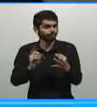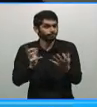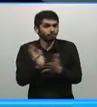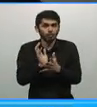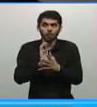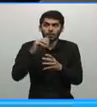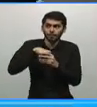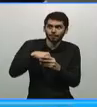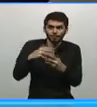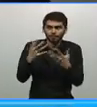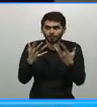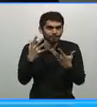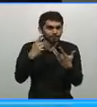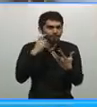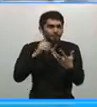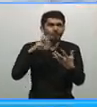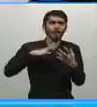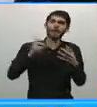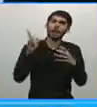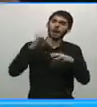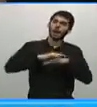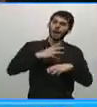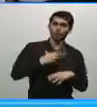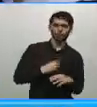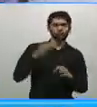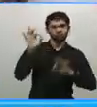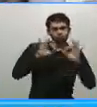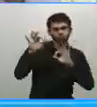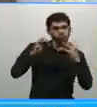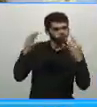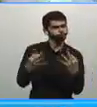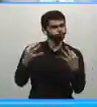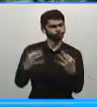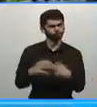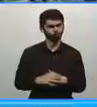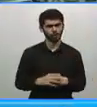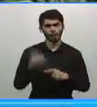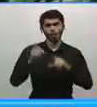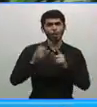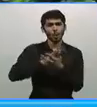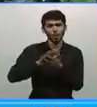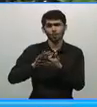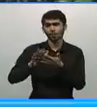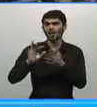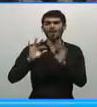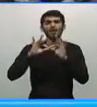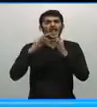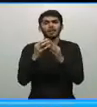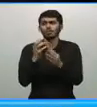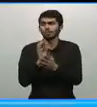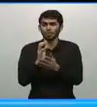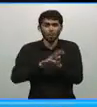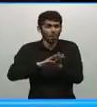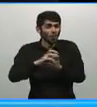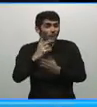estos juegos y que van a tener cada uno de los chicos que vinieron. Nosotros somos nuevos. La federación tiene solamente 2 años y medio, entonces